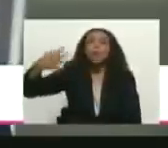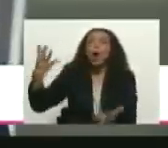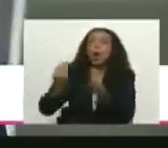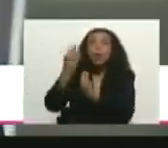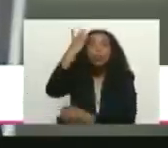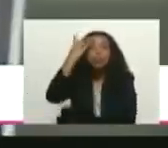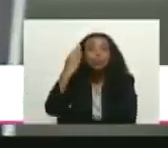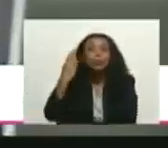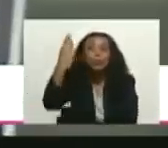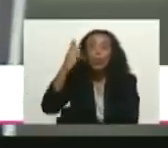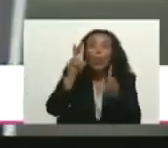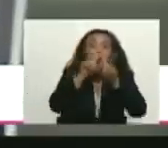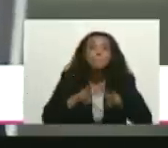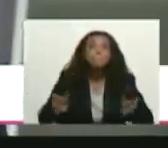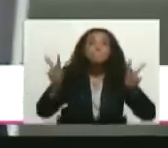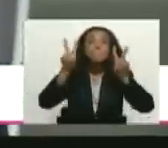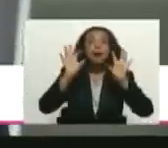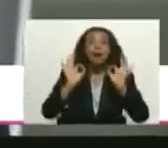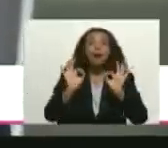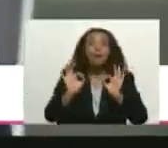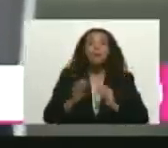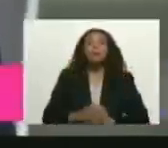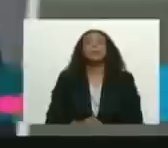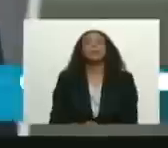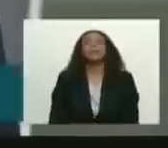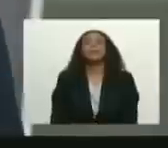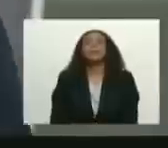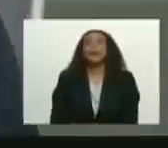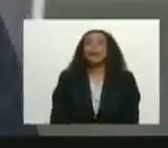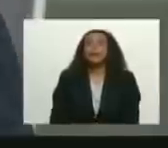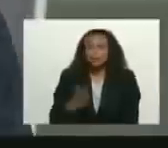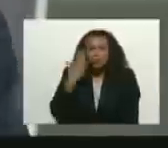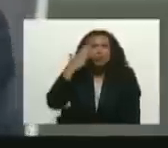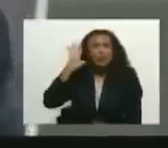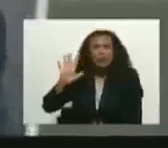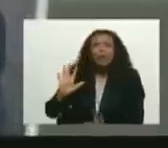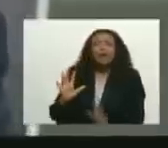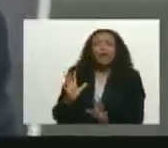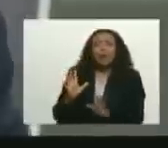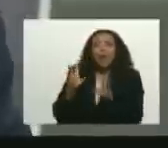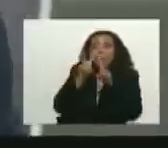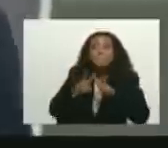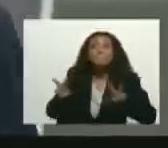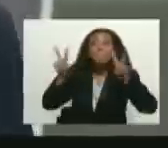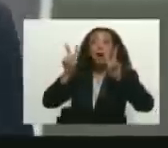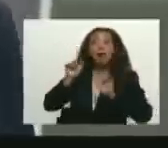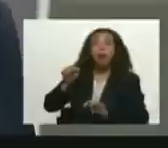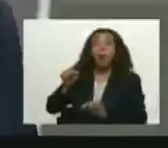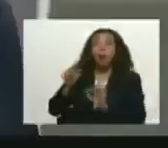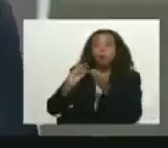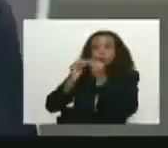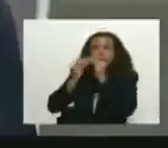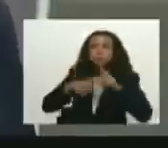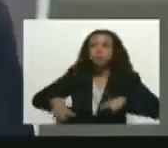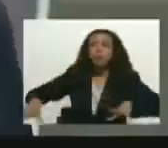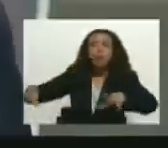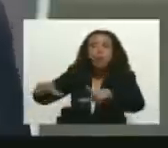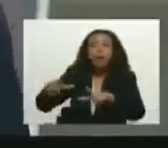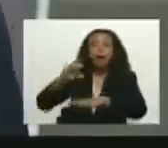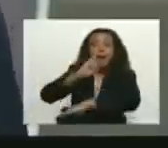para crecer en valores. Yo creo que además el valor que tiene el recuperar estos